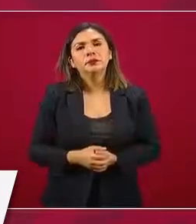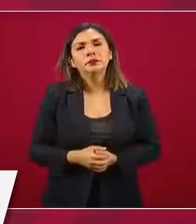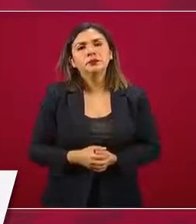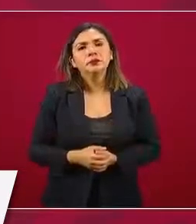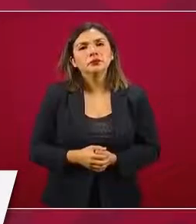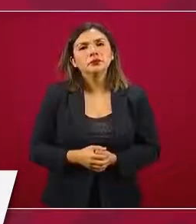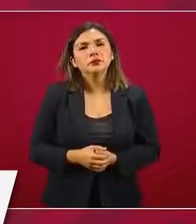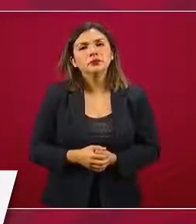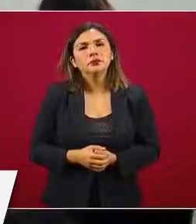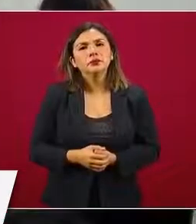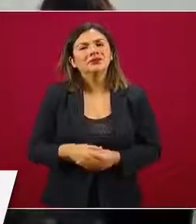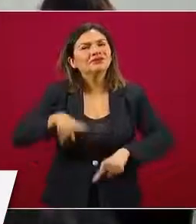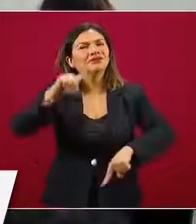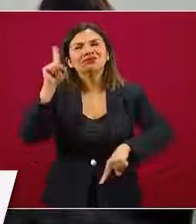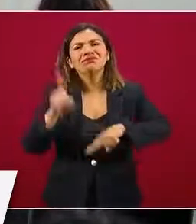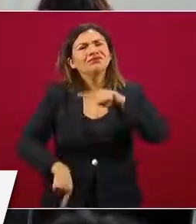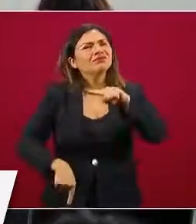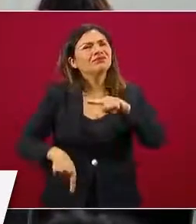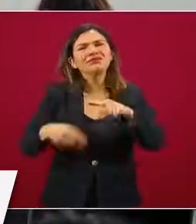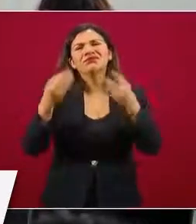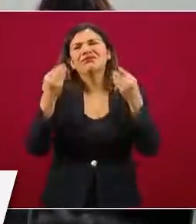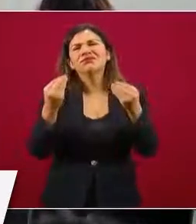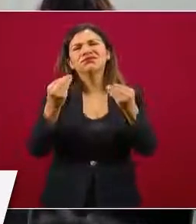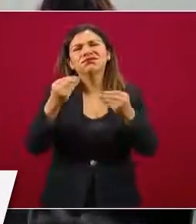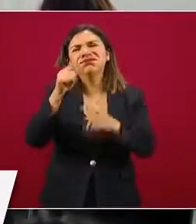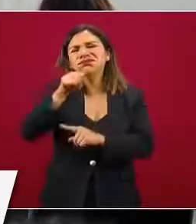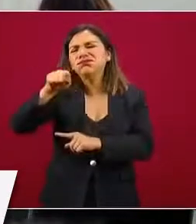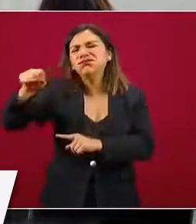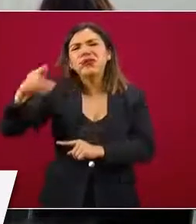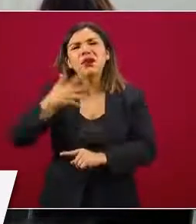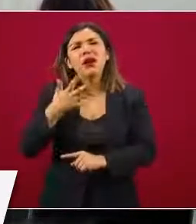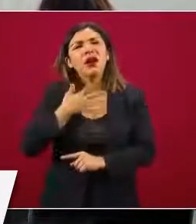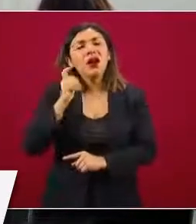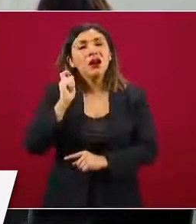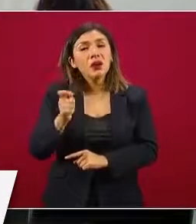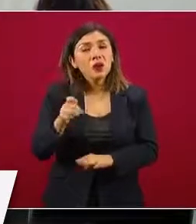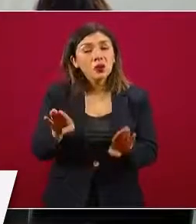acabar con todo eso que nos fueron